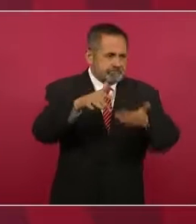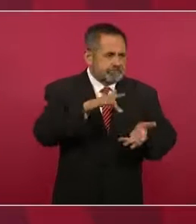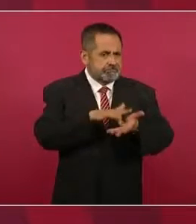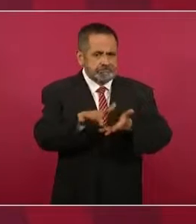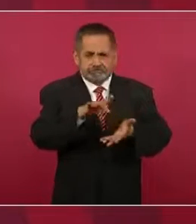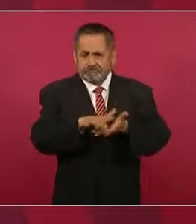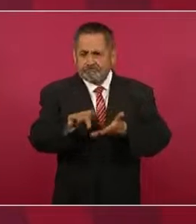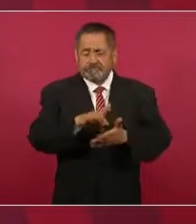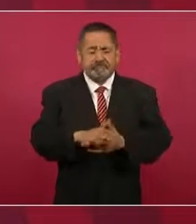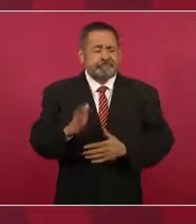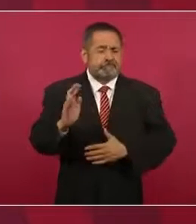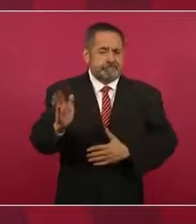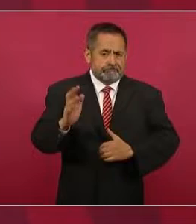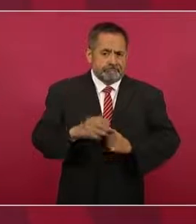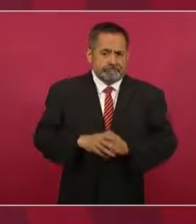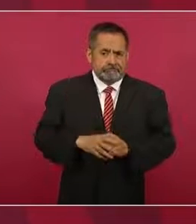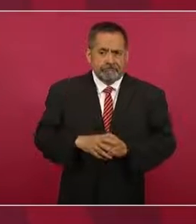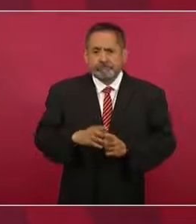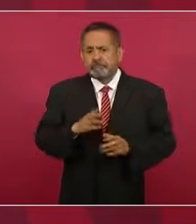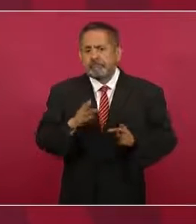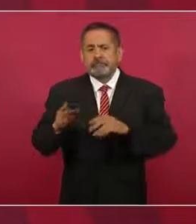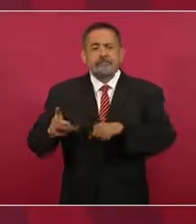En el caso de Honduras,